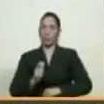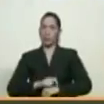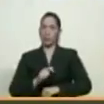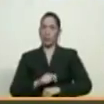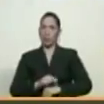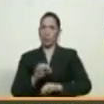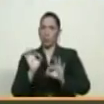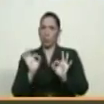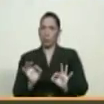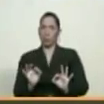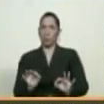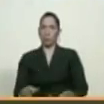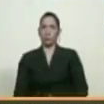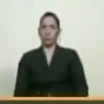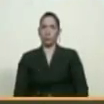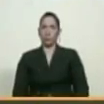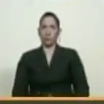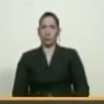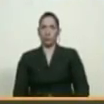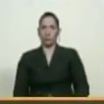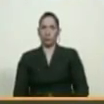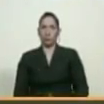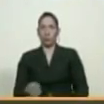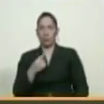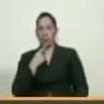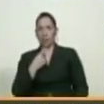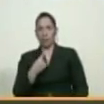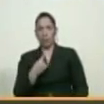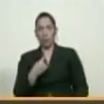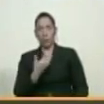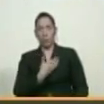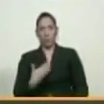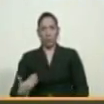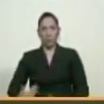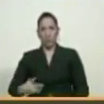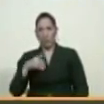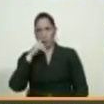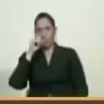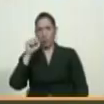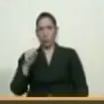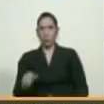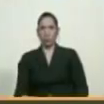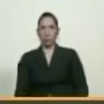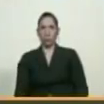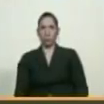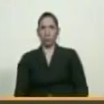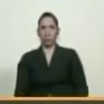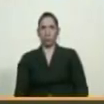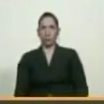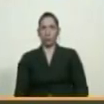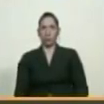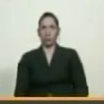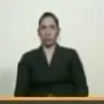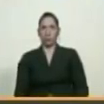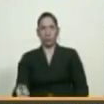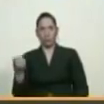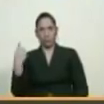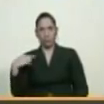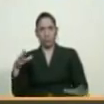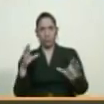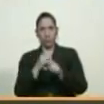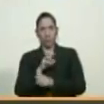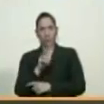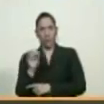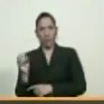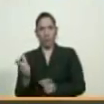establecido. Tal como el presidente Nicolás Maduro indicó en declaraciones ofrecidas la noche del lunes 20 de